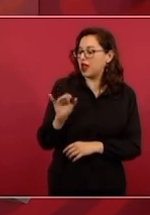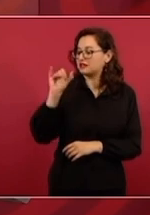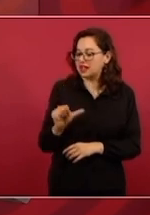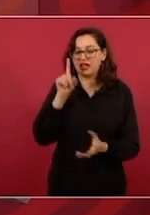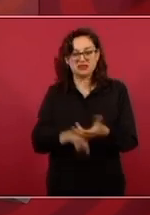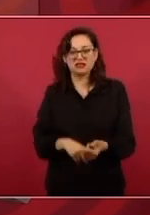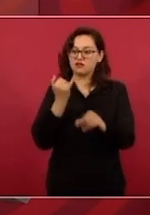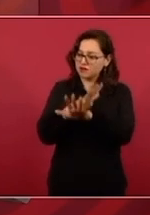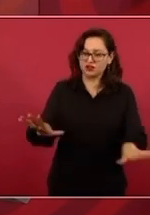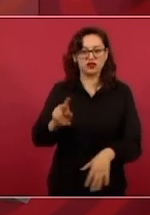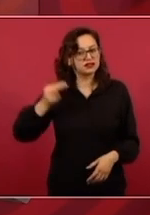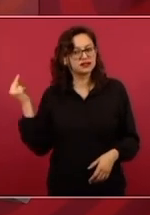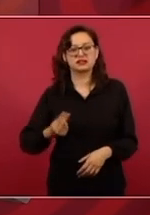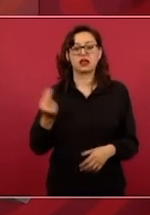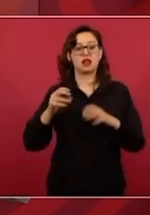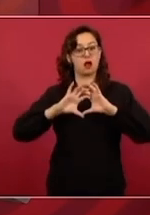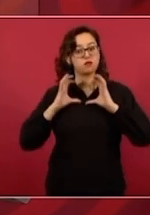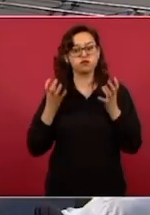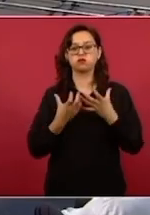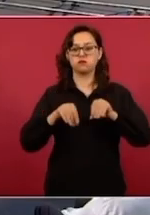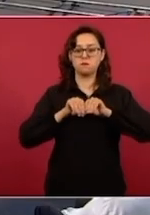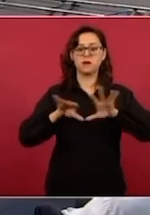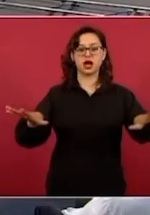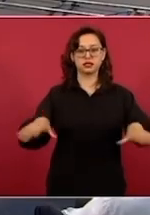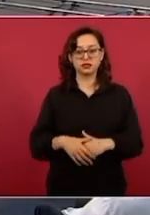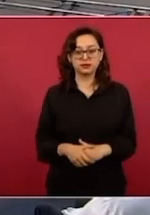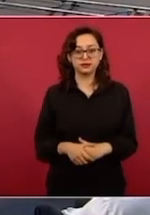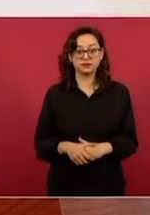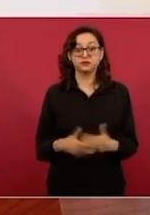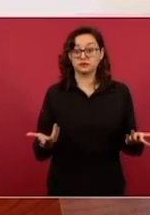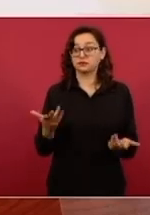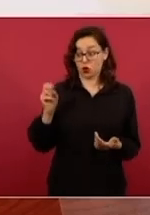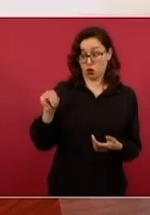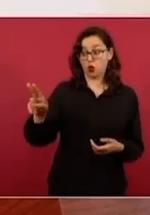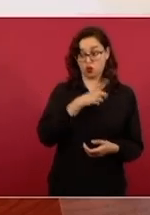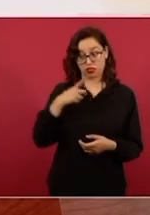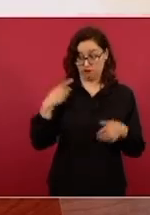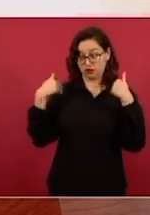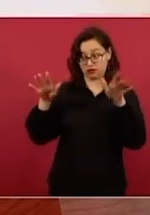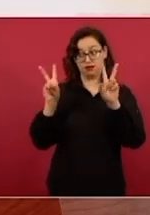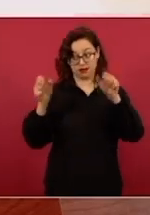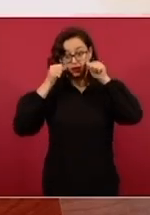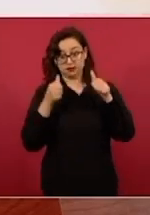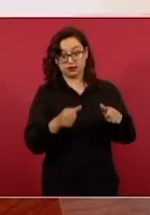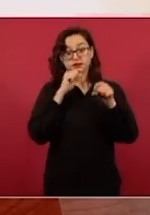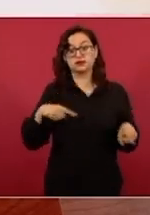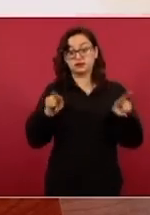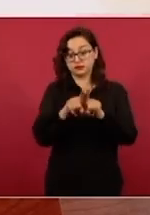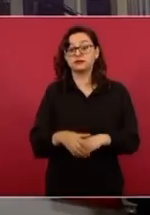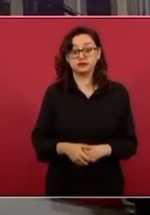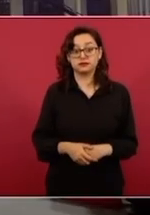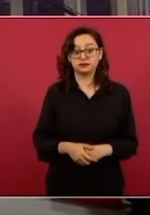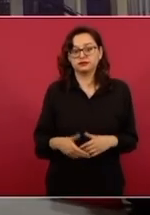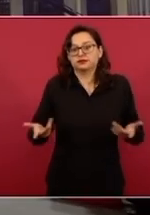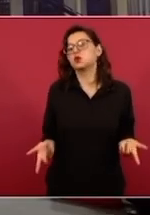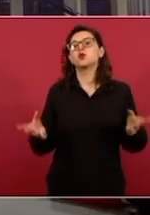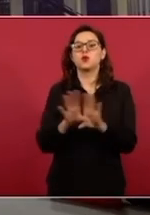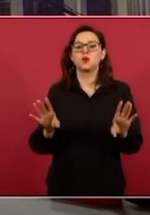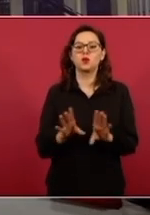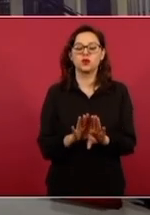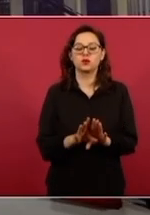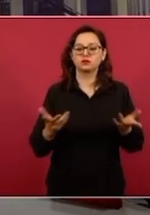de la información a nivel mundial esto es un tema para uno porque si no con la campañas